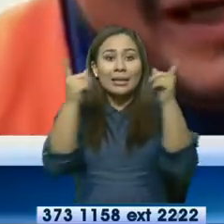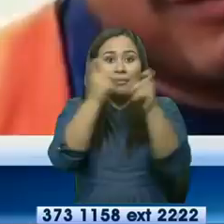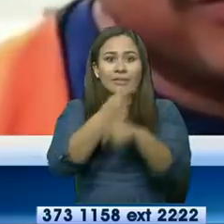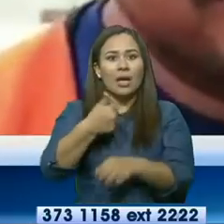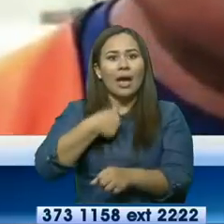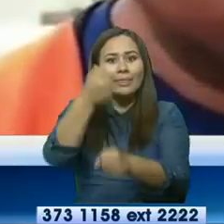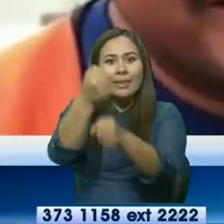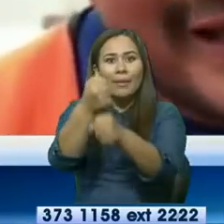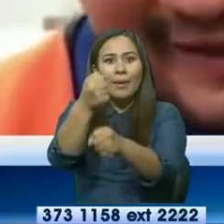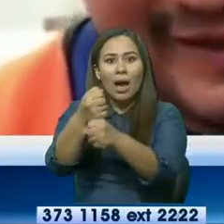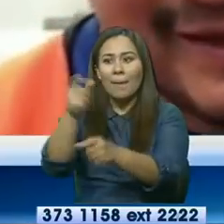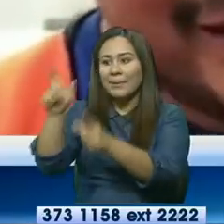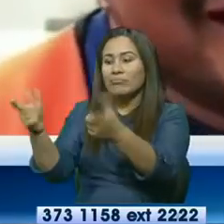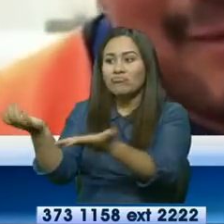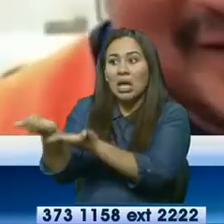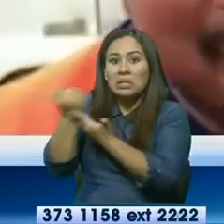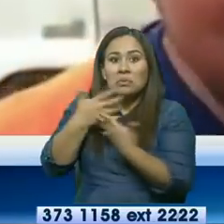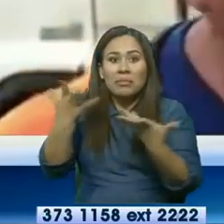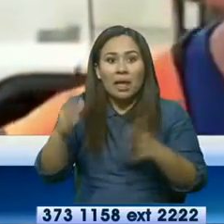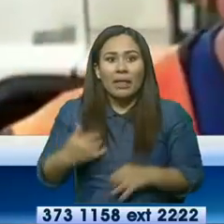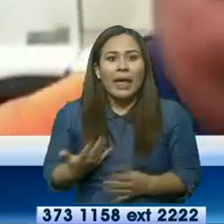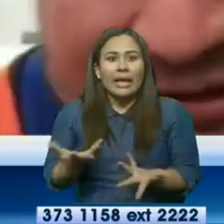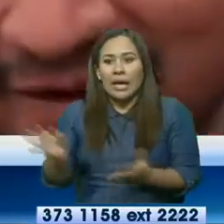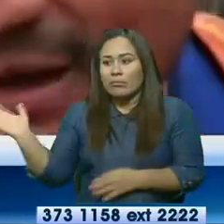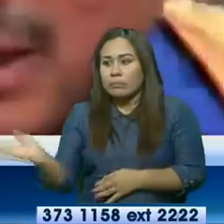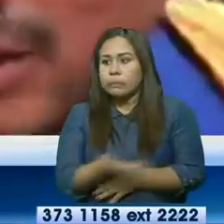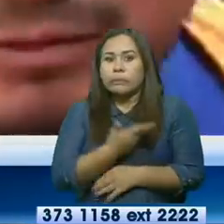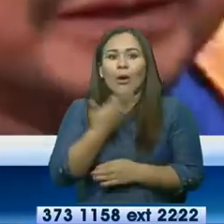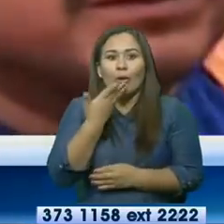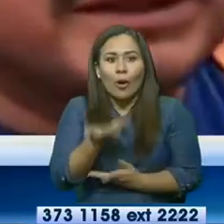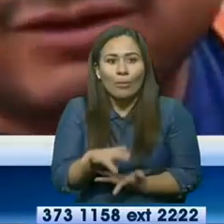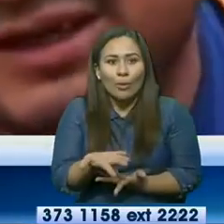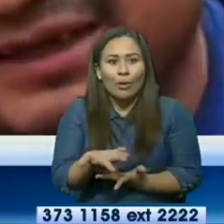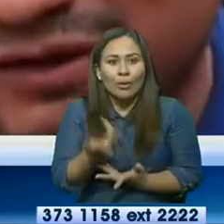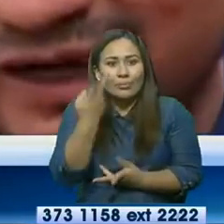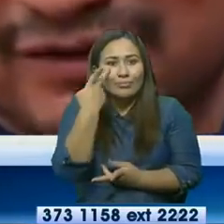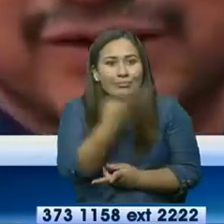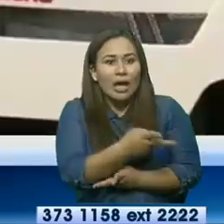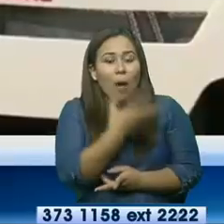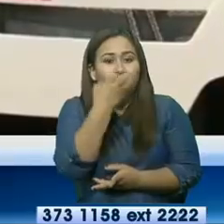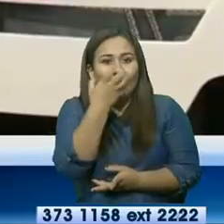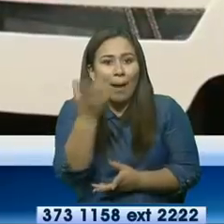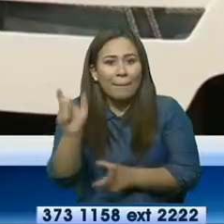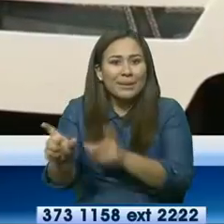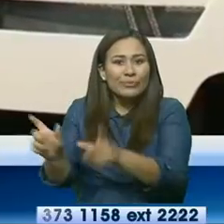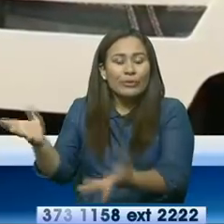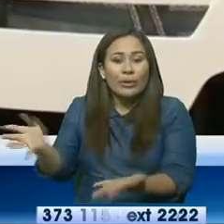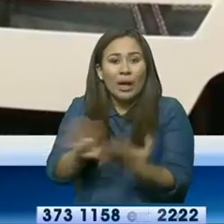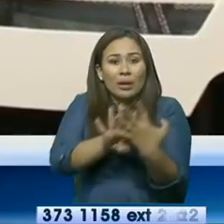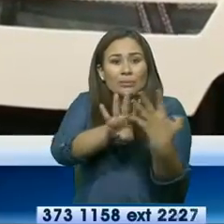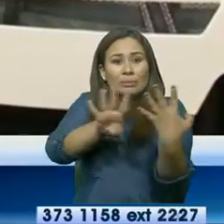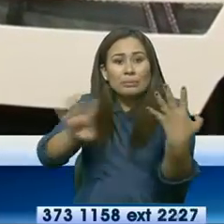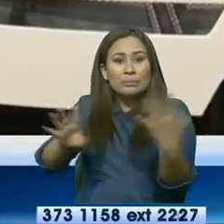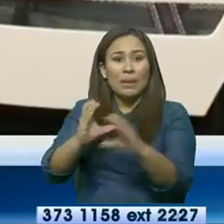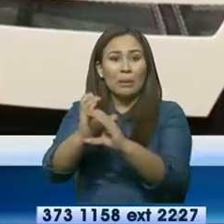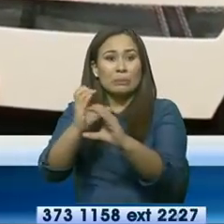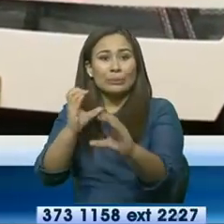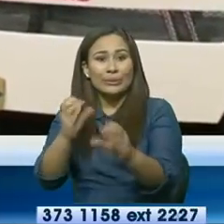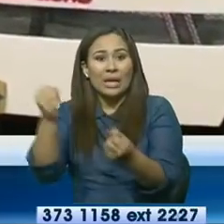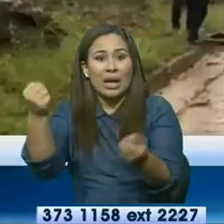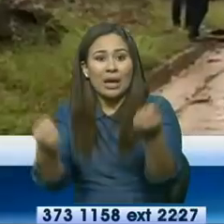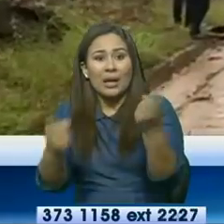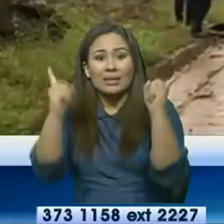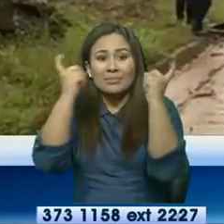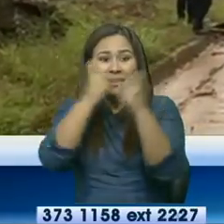espectáculo no ayuda nada y quieren pasar primero miren cómo pasó el señor ya de mojado varias filas de vehículos tienen que esperar